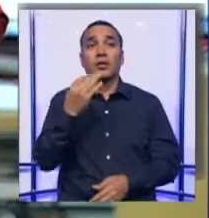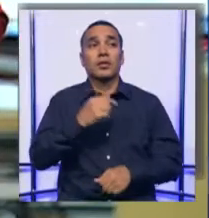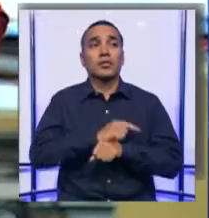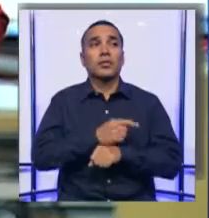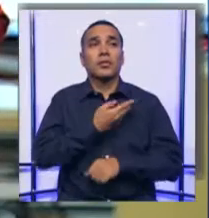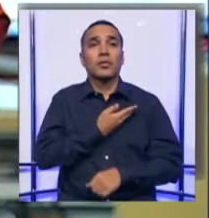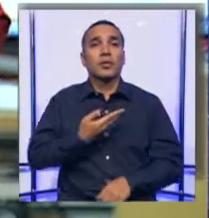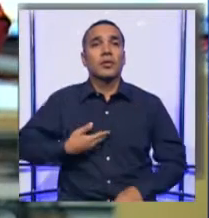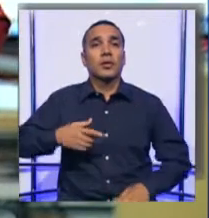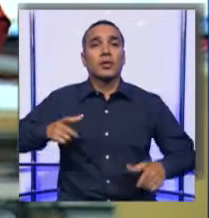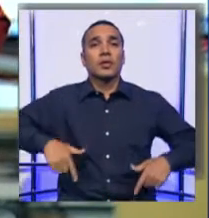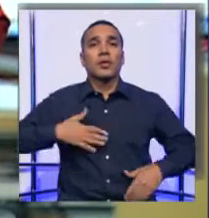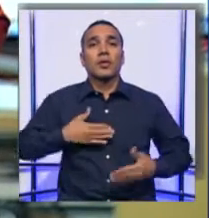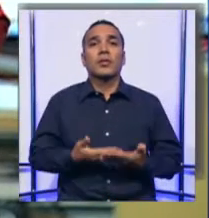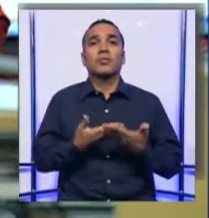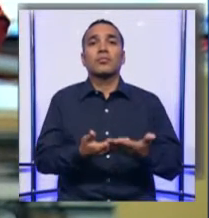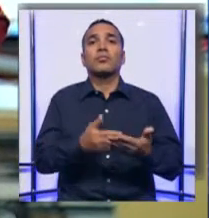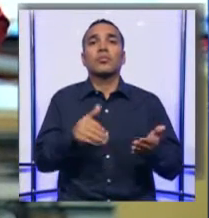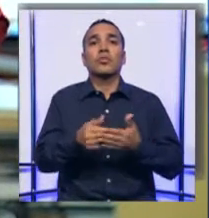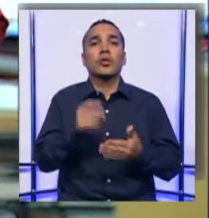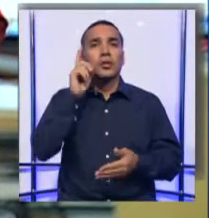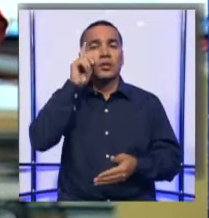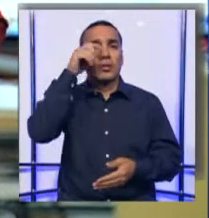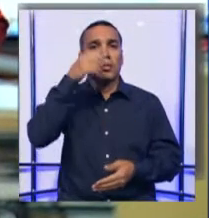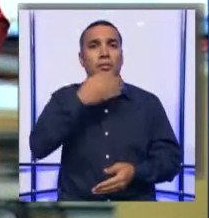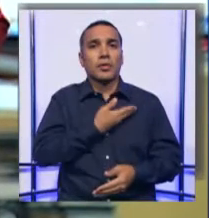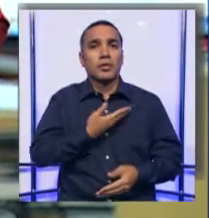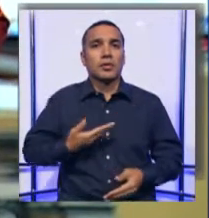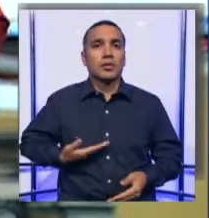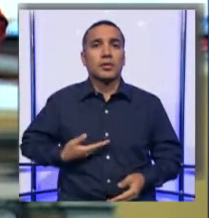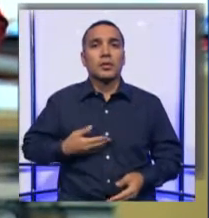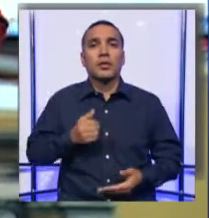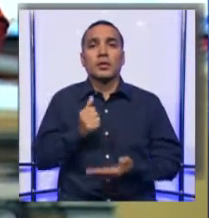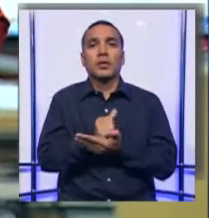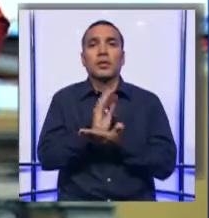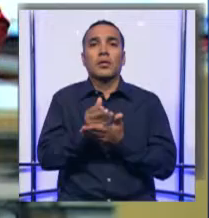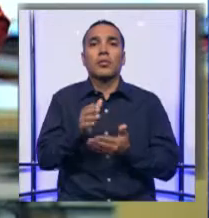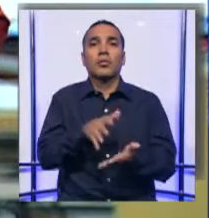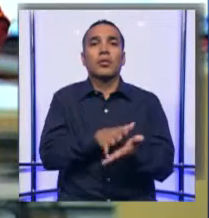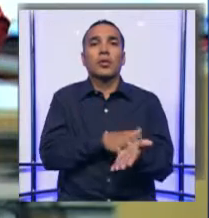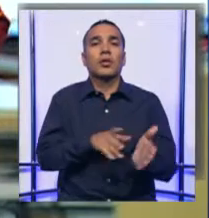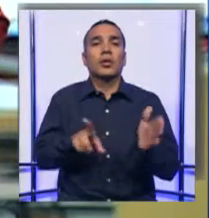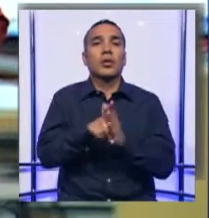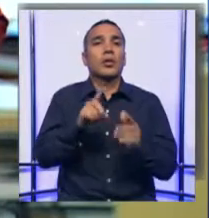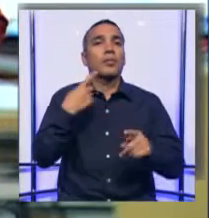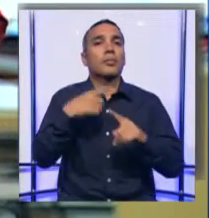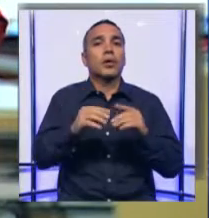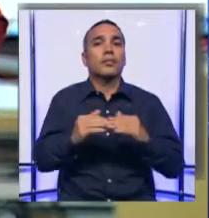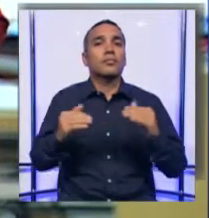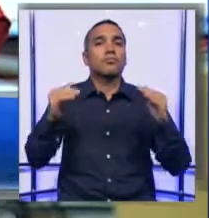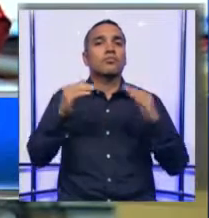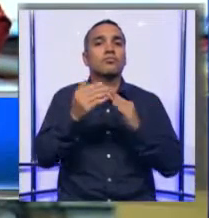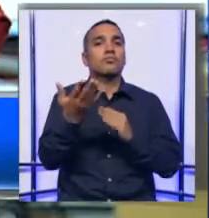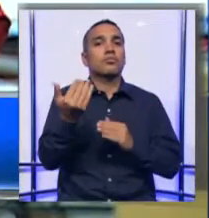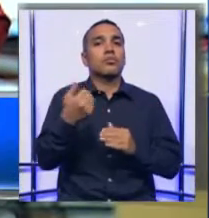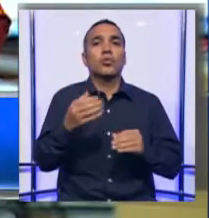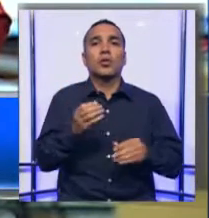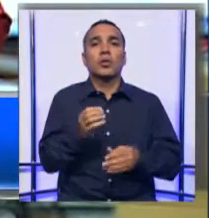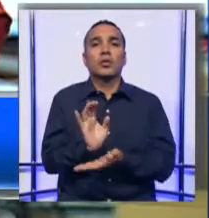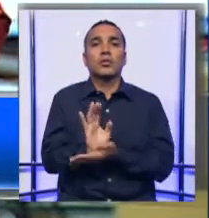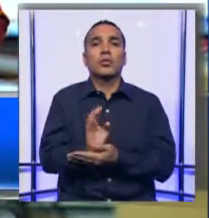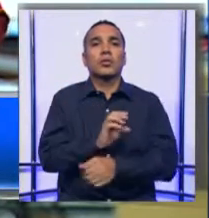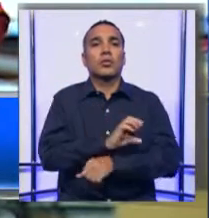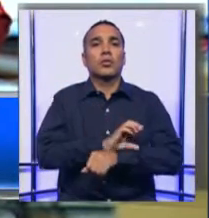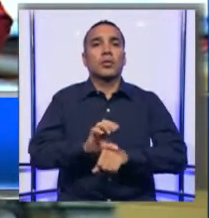El presidente Lenín Moreno entregó al titular de la Asamblea Nacional, José Serrano, el proyecto de ley para el incremento de la pensión jubilar en el Seguro Social